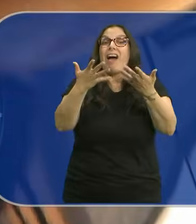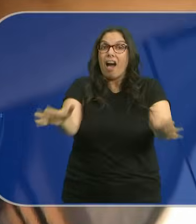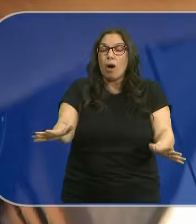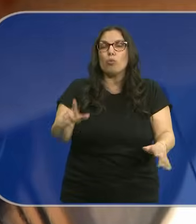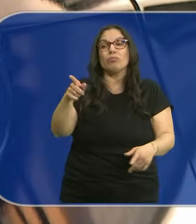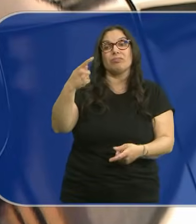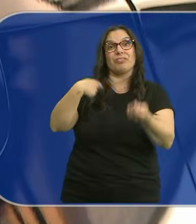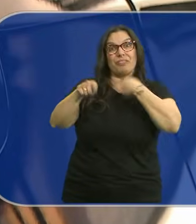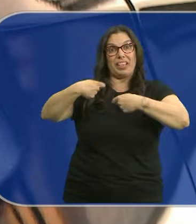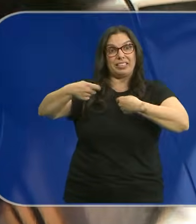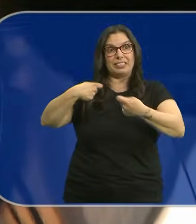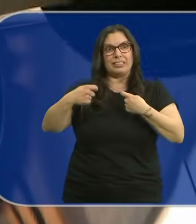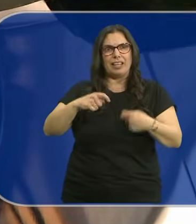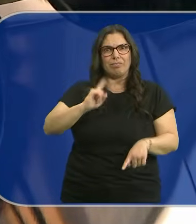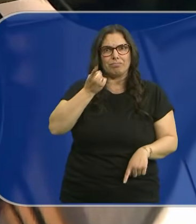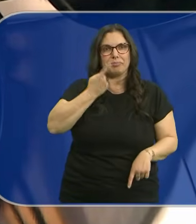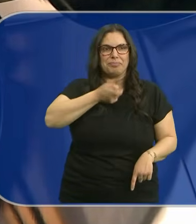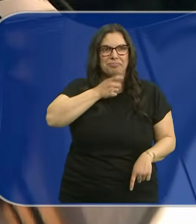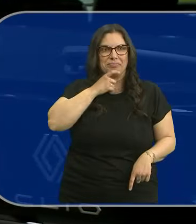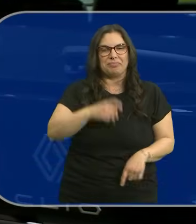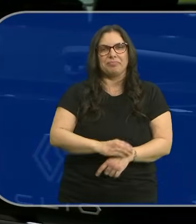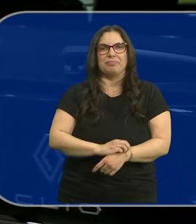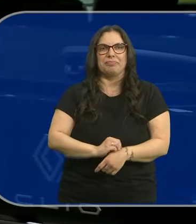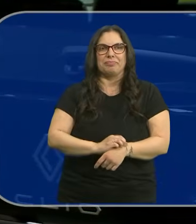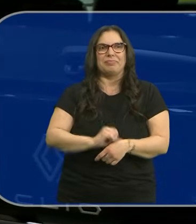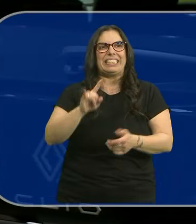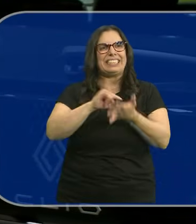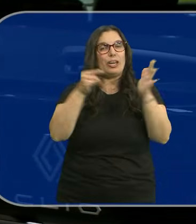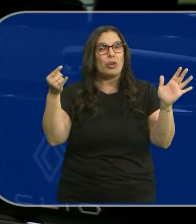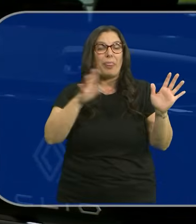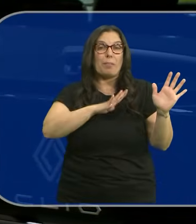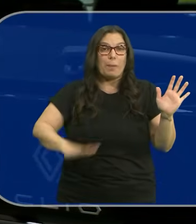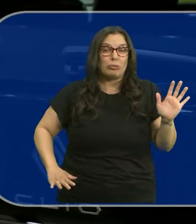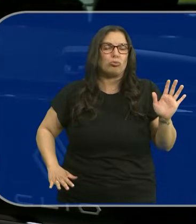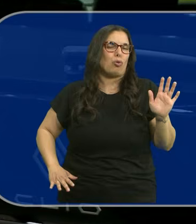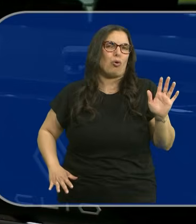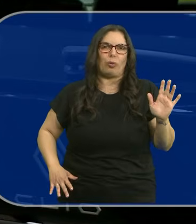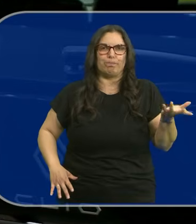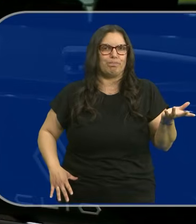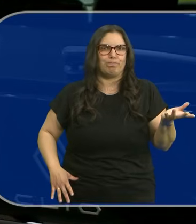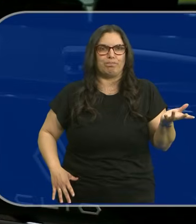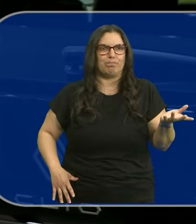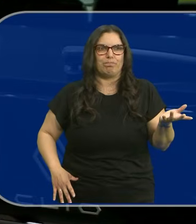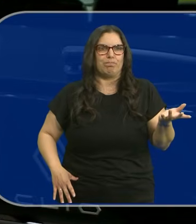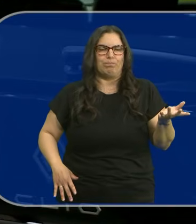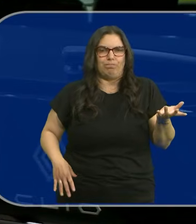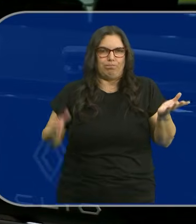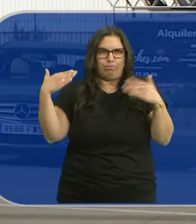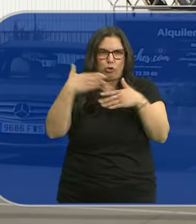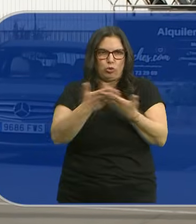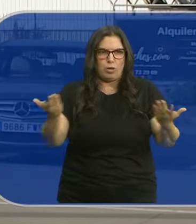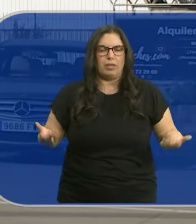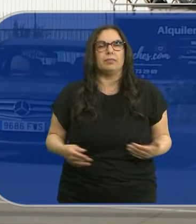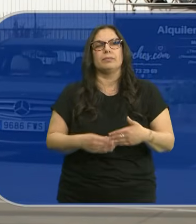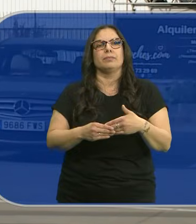en los concesionarios cuesta encontrarlos. Es una tecnología que de momento ni se la espera.